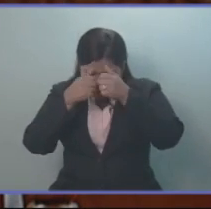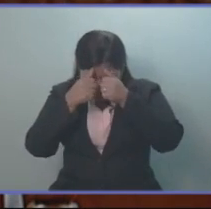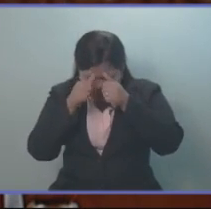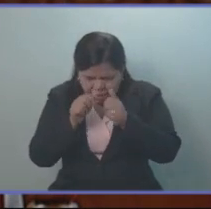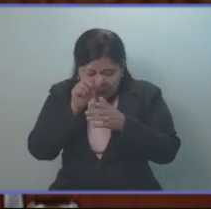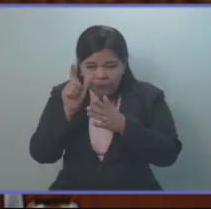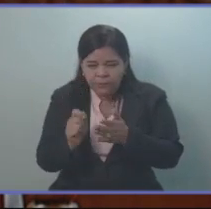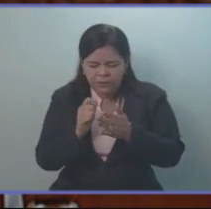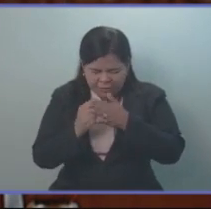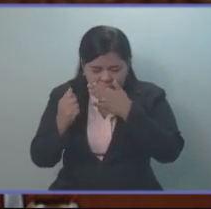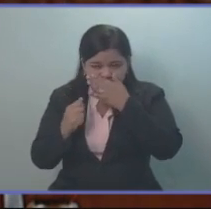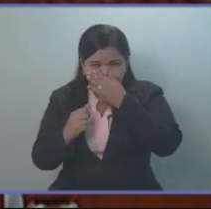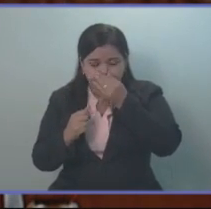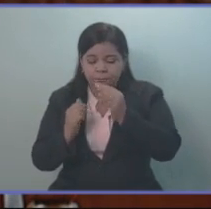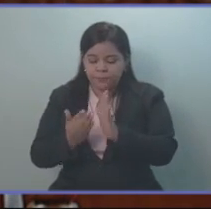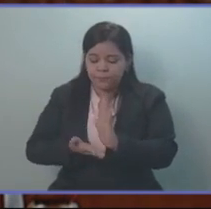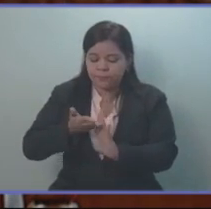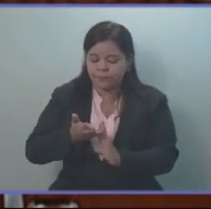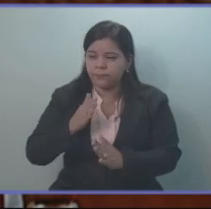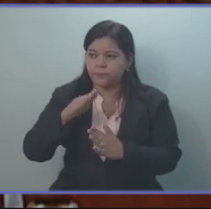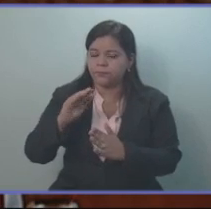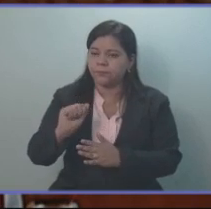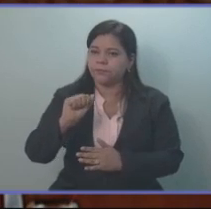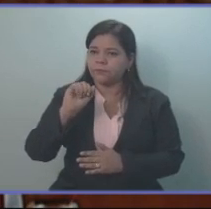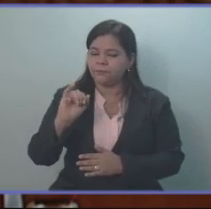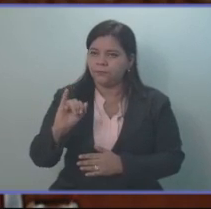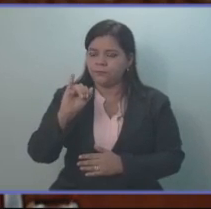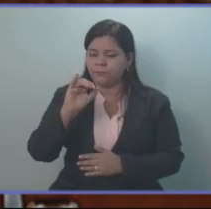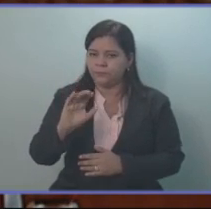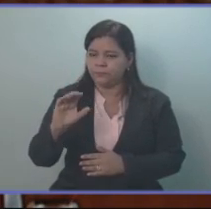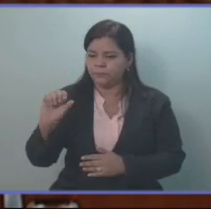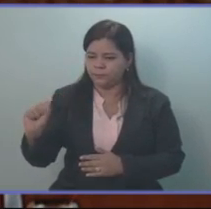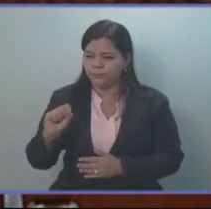de Cooperación al Desarrollo, AICS,